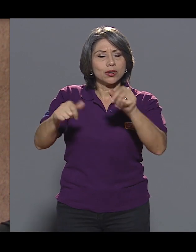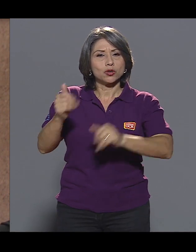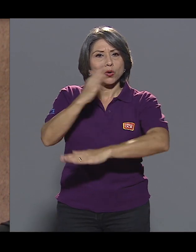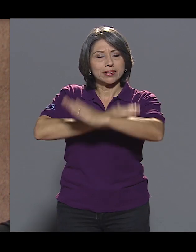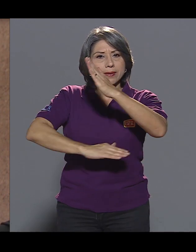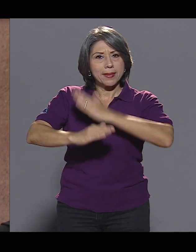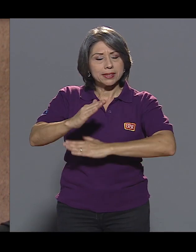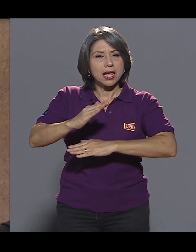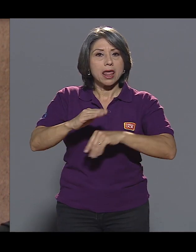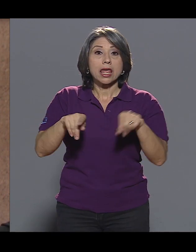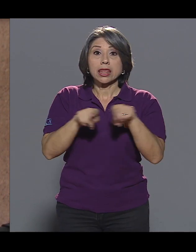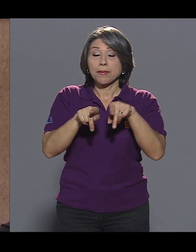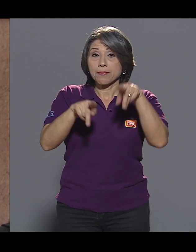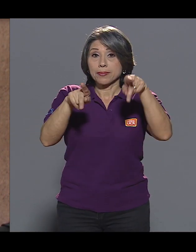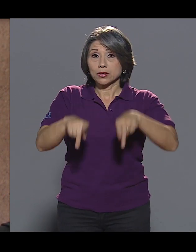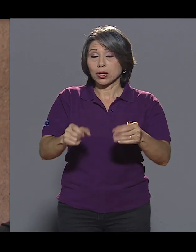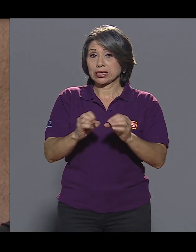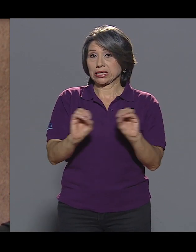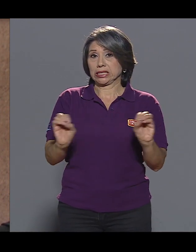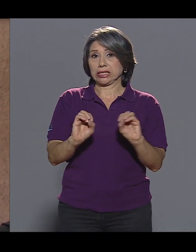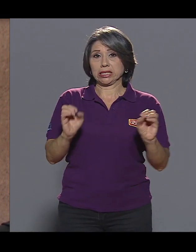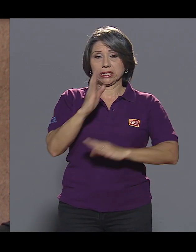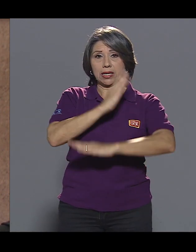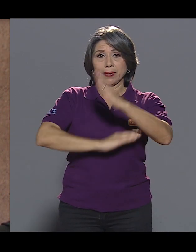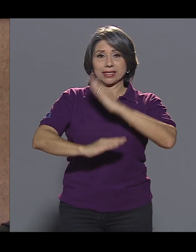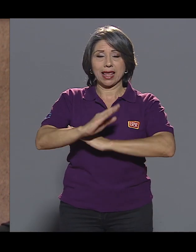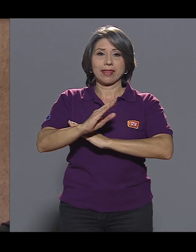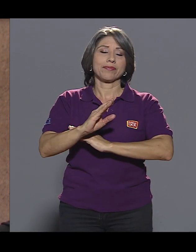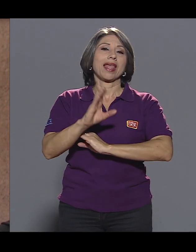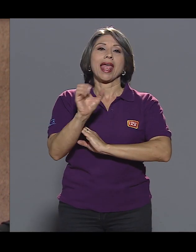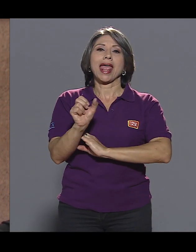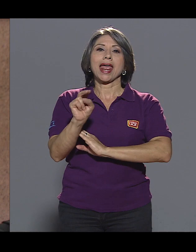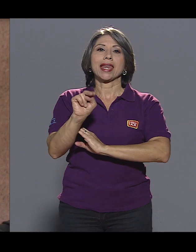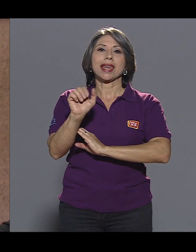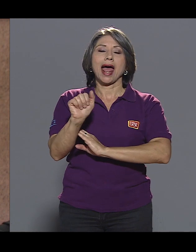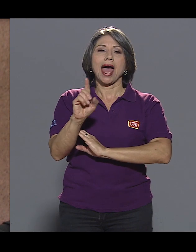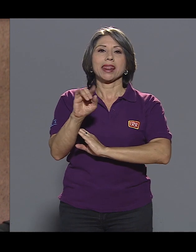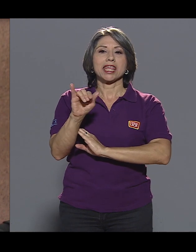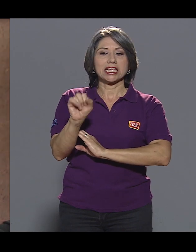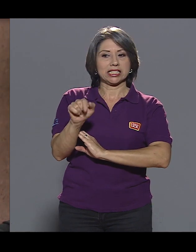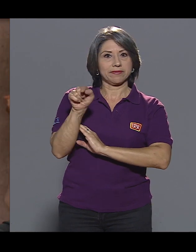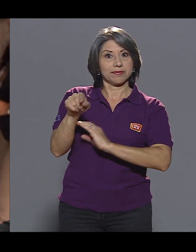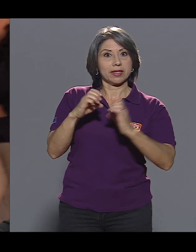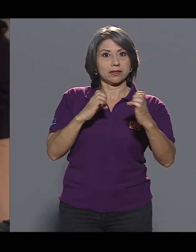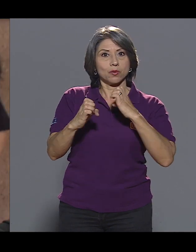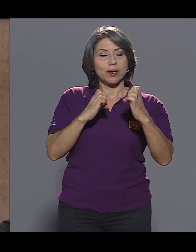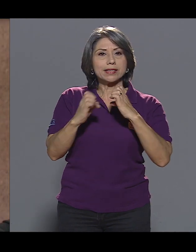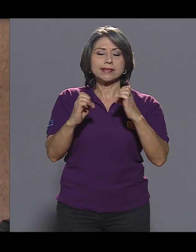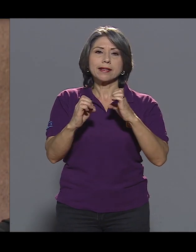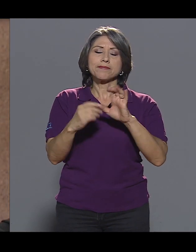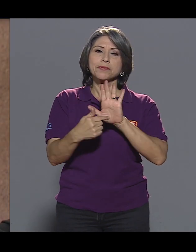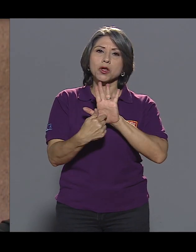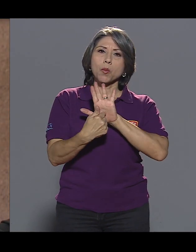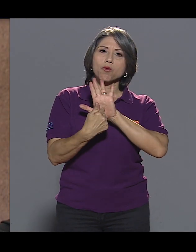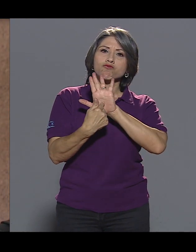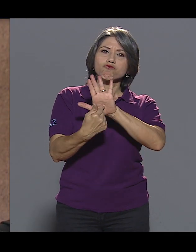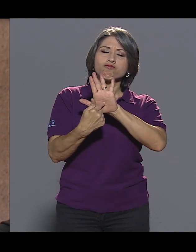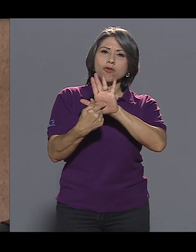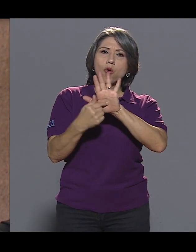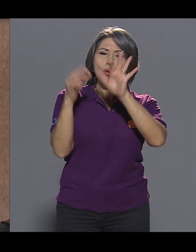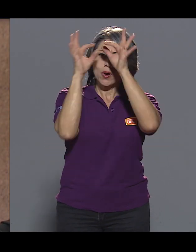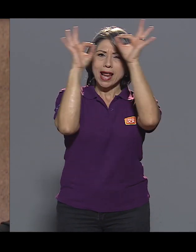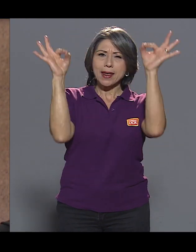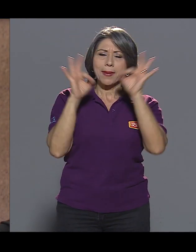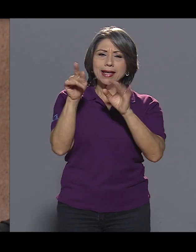como de personas sin discapacidad. Entonces, la ENADIS digamos que da una imagen mucho más exacta